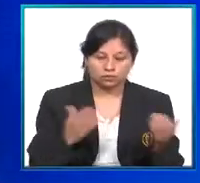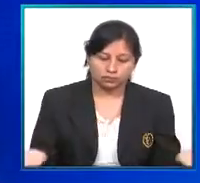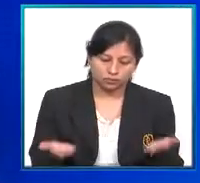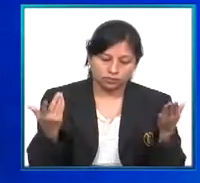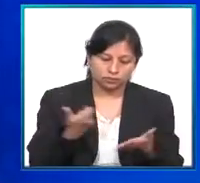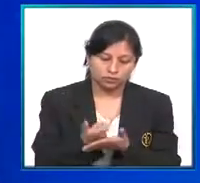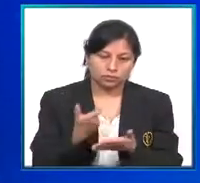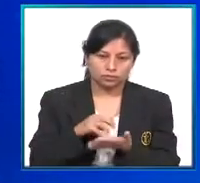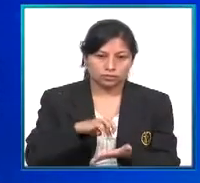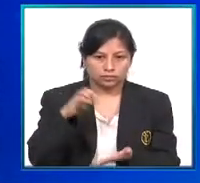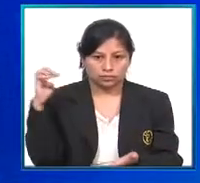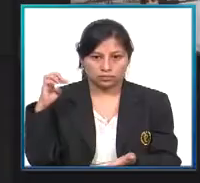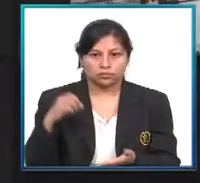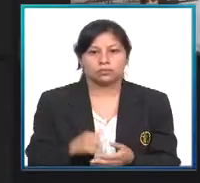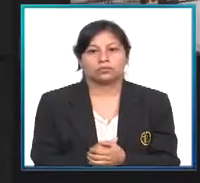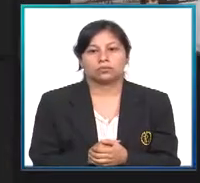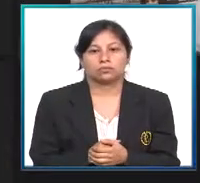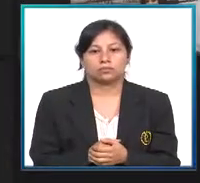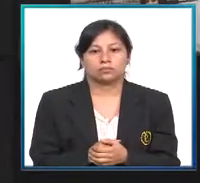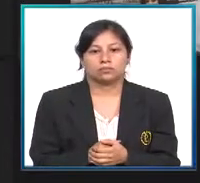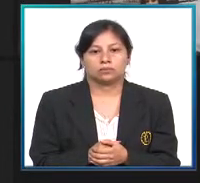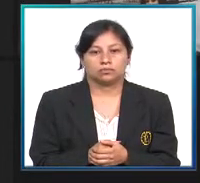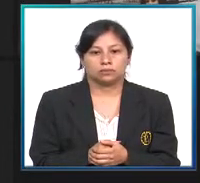reactivación económica en el país.